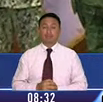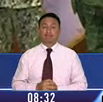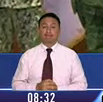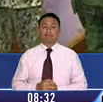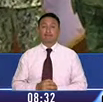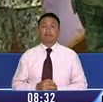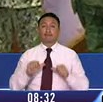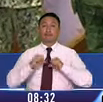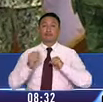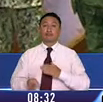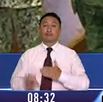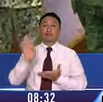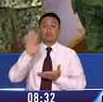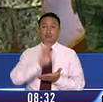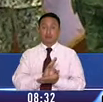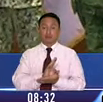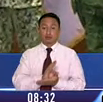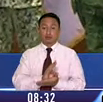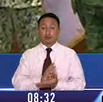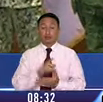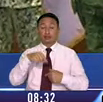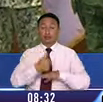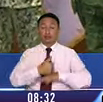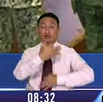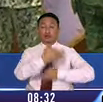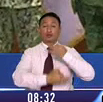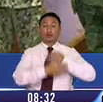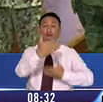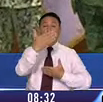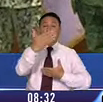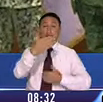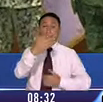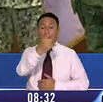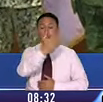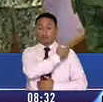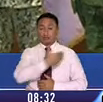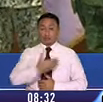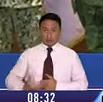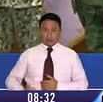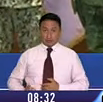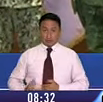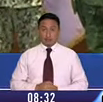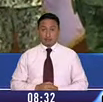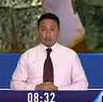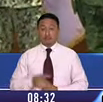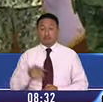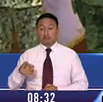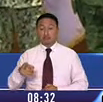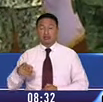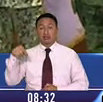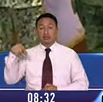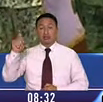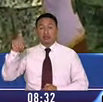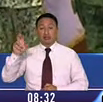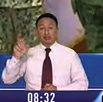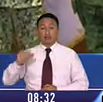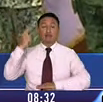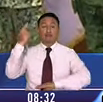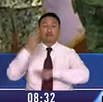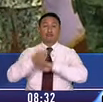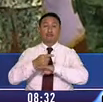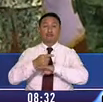Nacional de enjuiciar políticamente al primer mandatario tiene base en una disposición de la